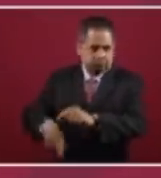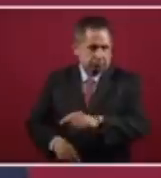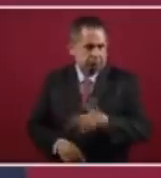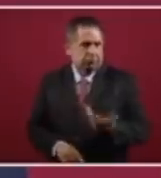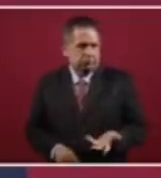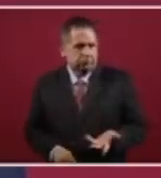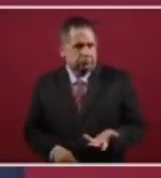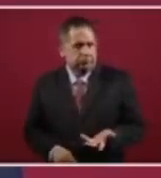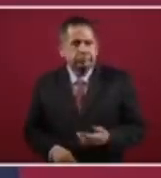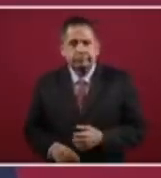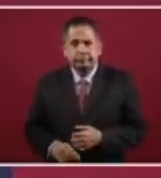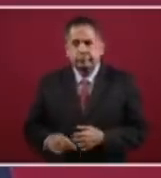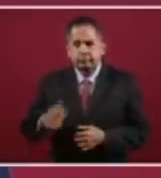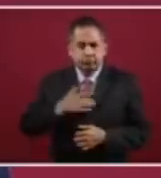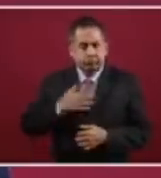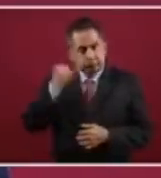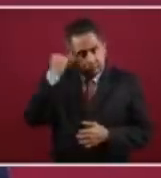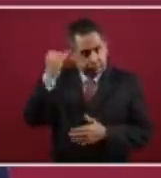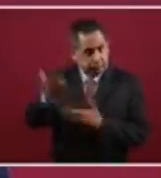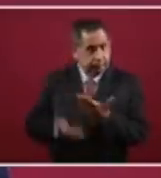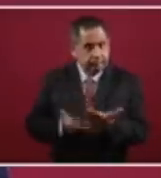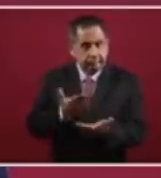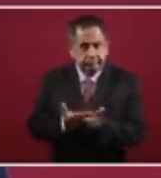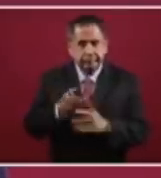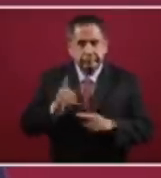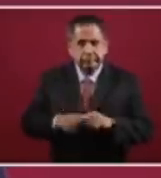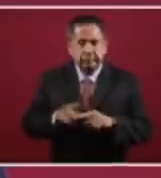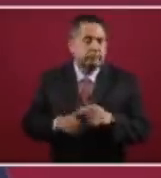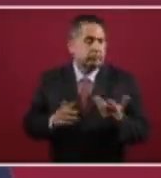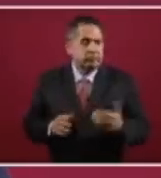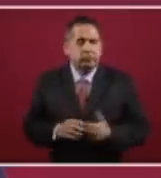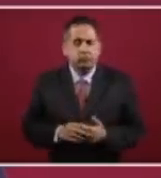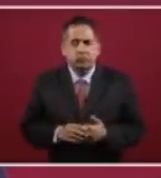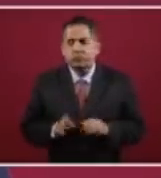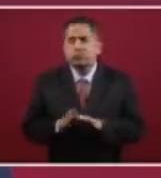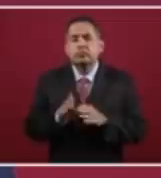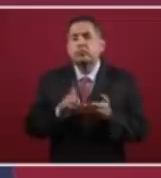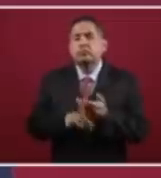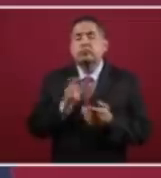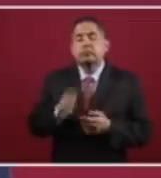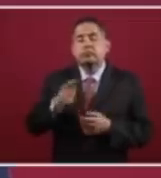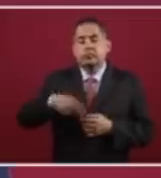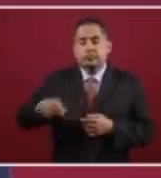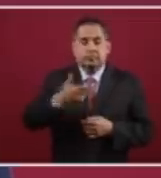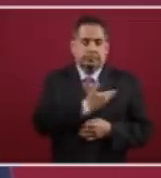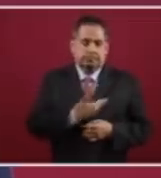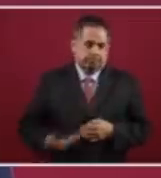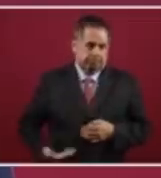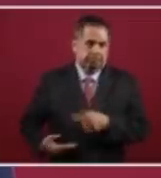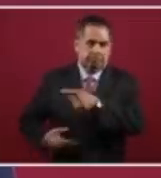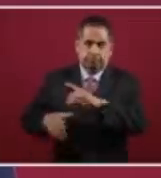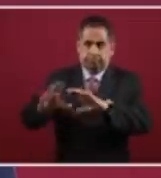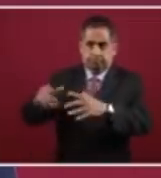Yo lo que estoy planteando es, cuando menos, en el caso de la presidencia.